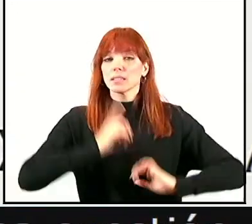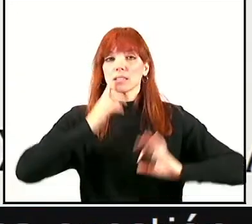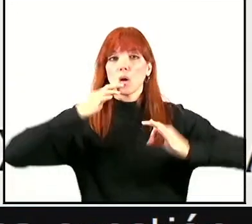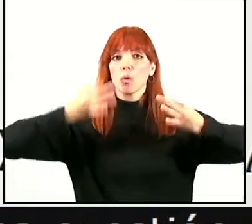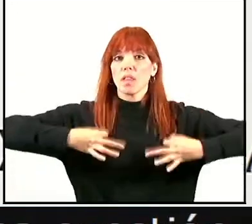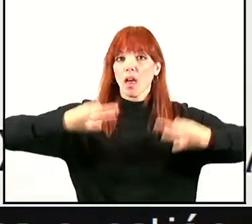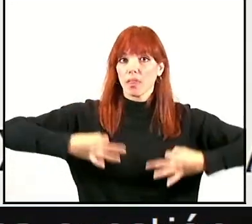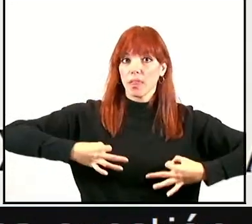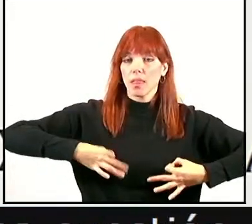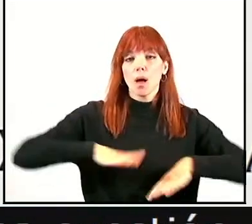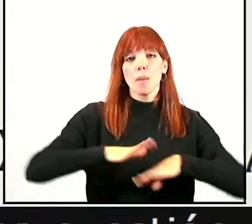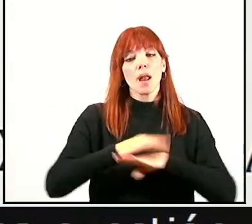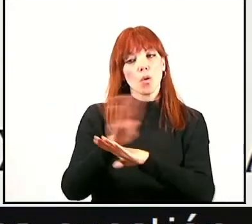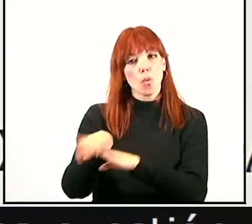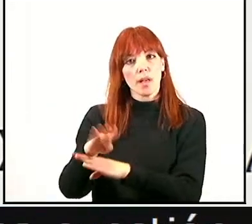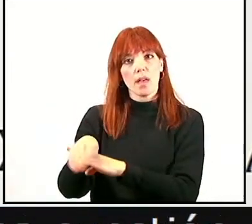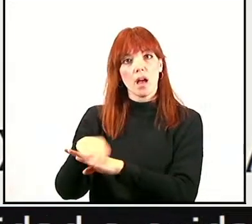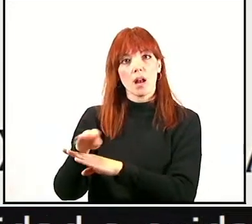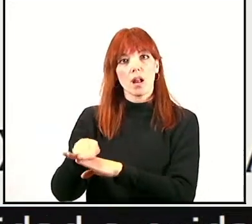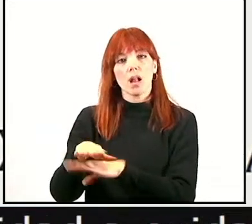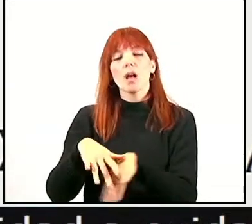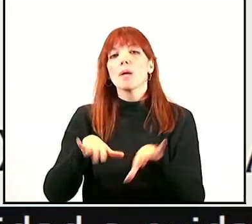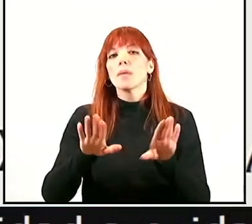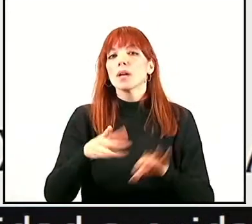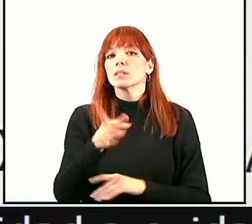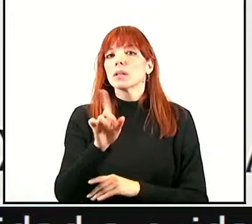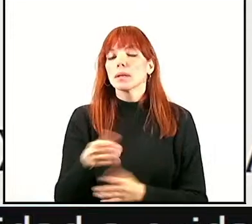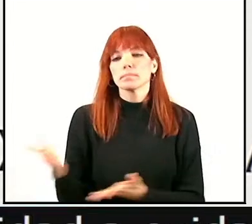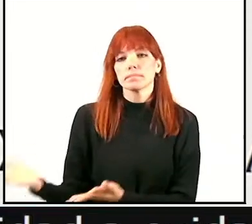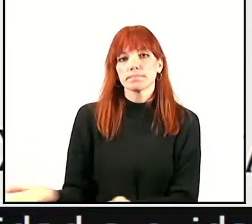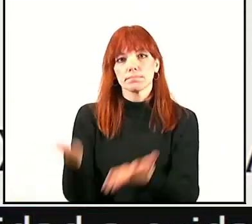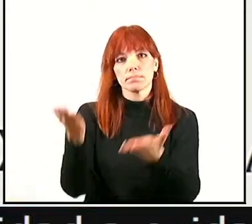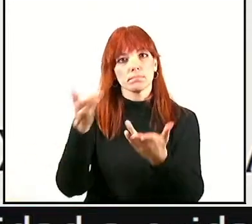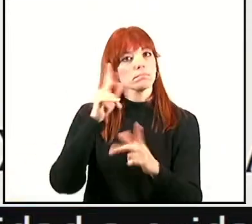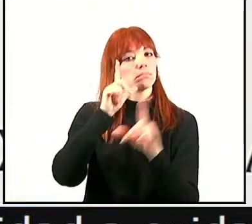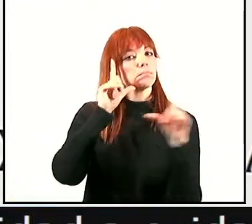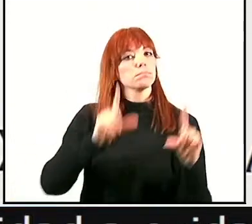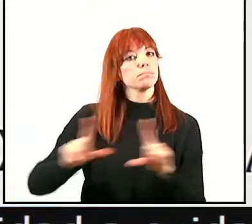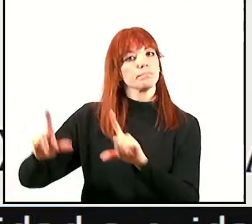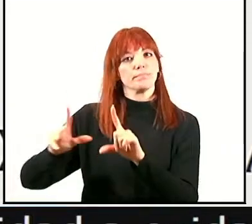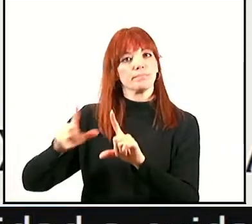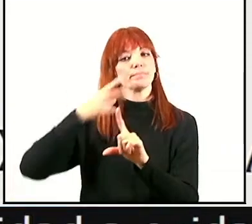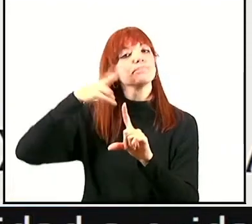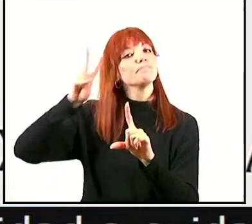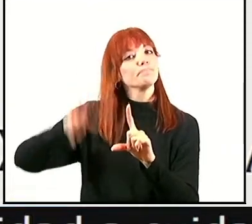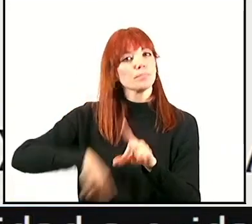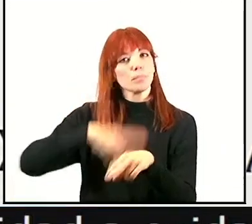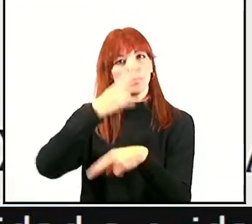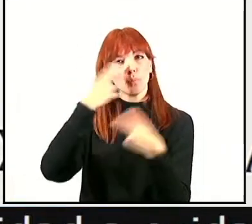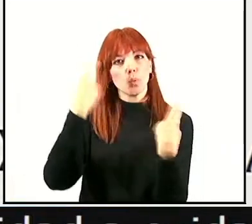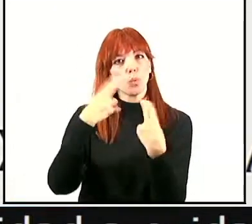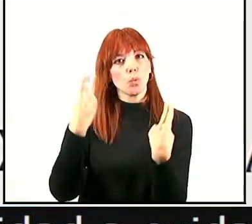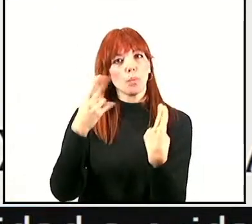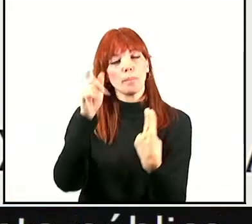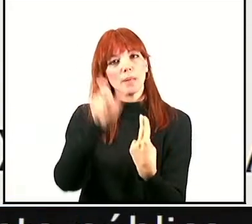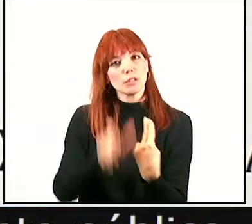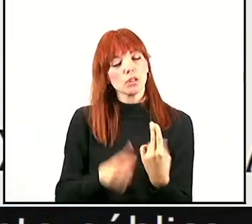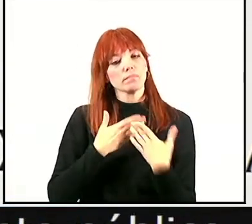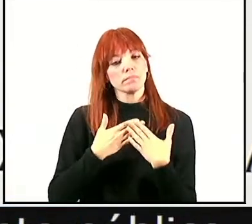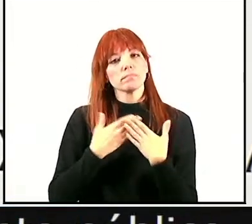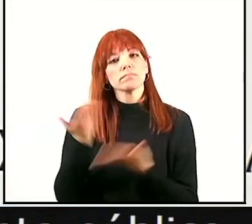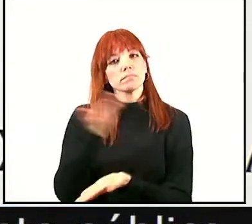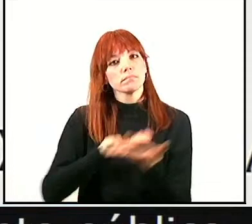a cuidar, pero también a darle el sitio y el reconocimiento público que merecían los cooperantes y las